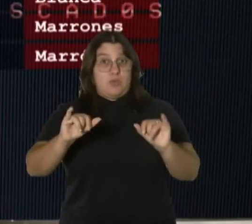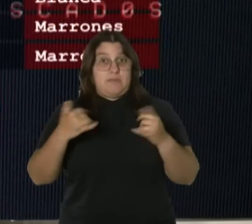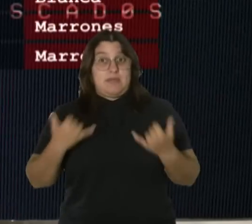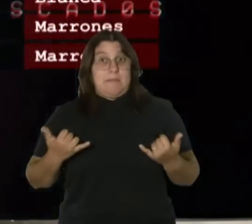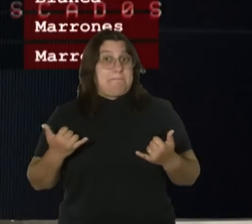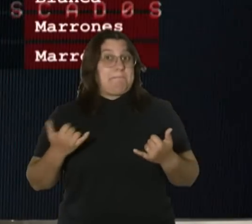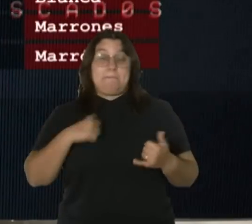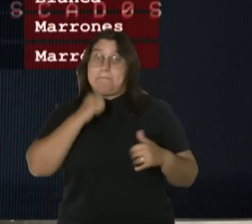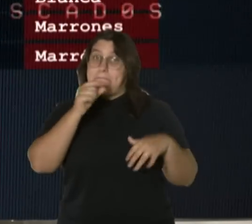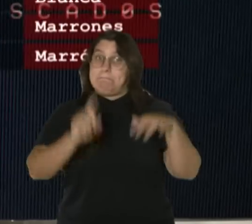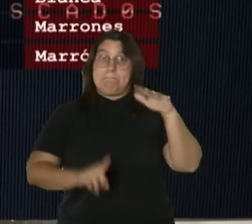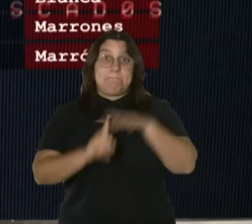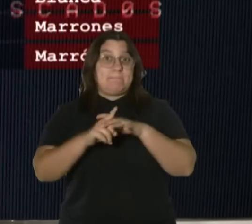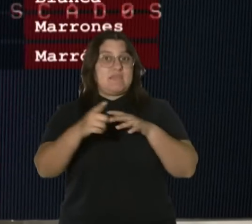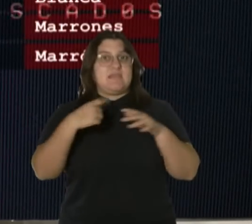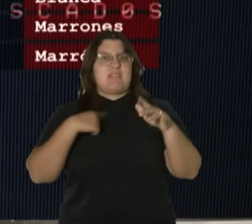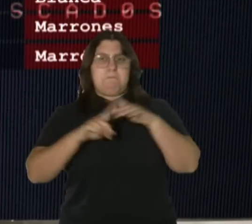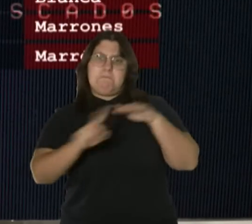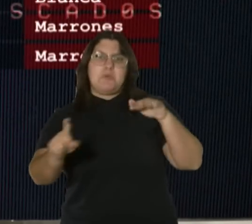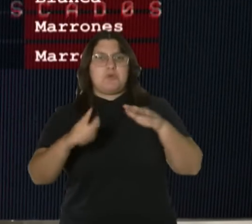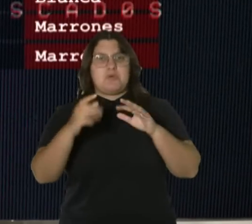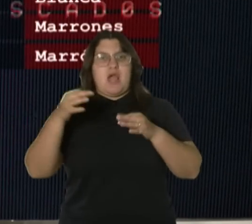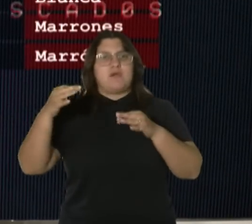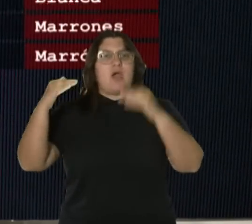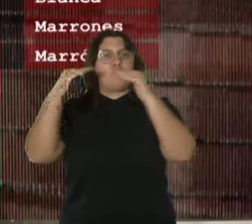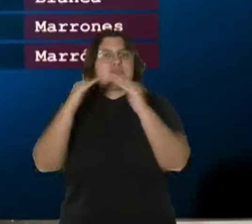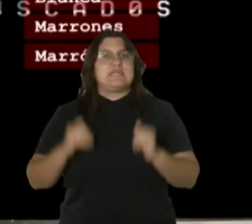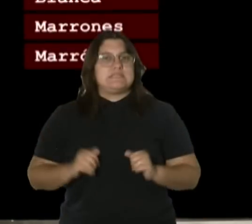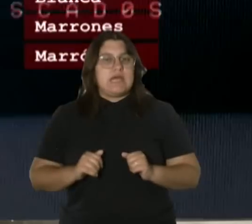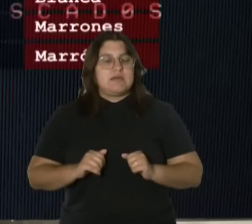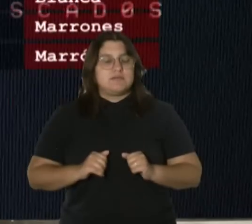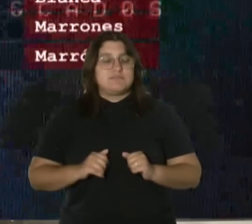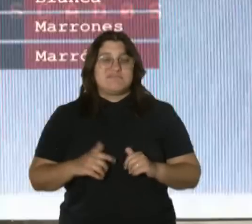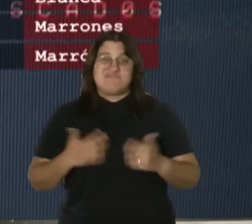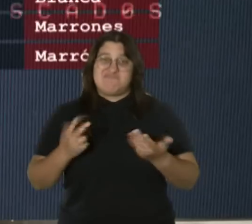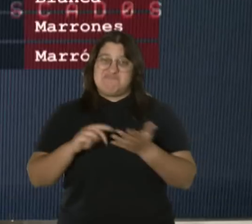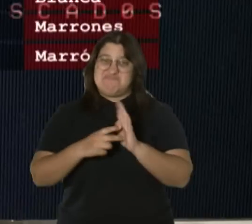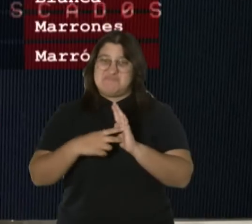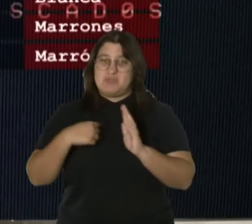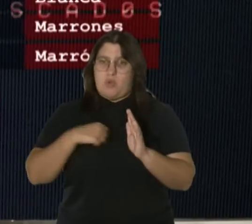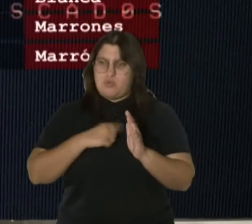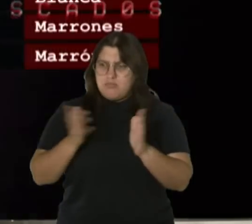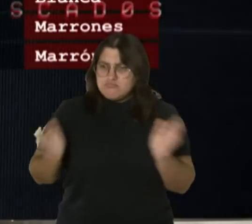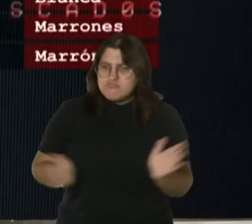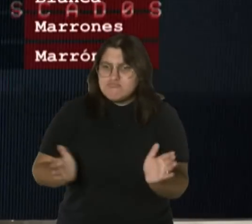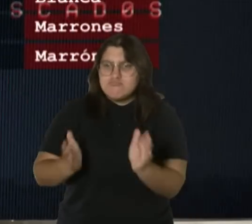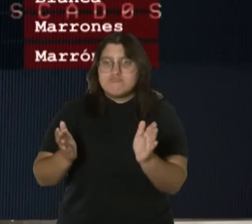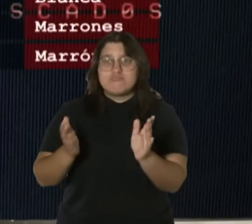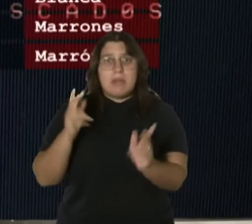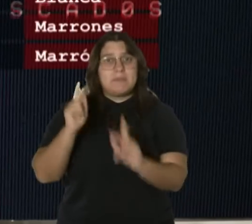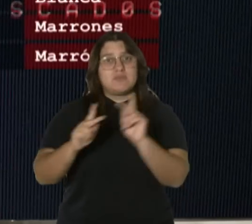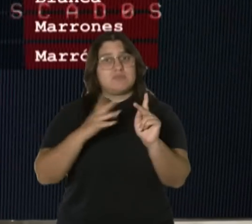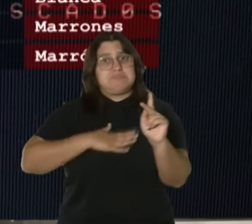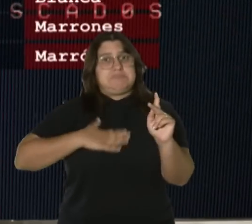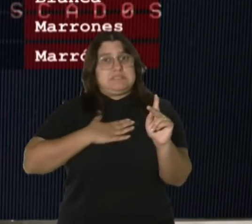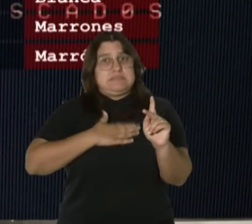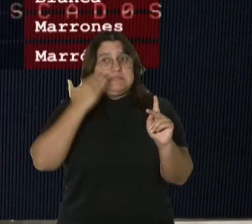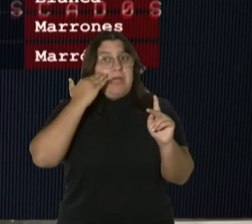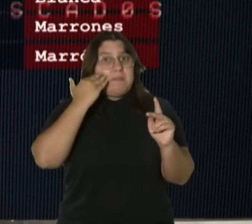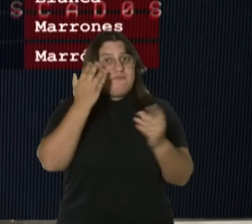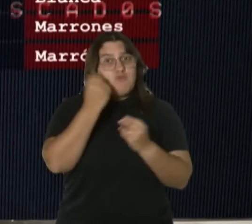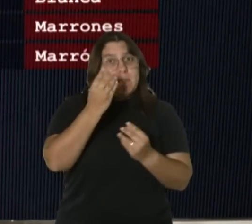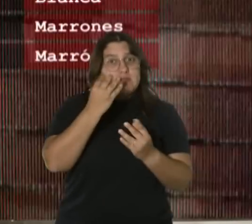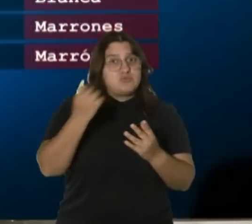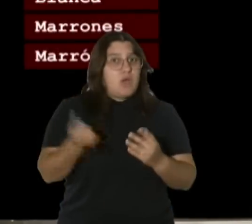no ha aparecido está evadiendo la justicia y pues estamos exhortando a toda la ciudadanía que tenga algún alguna información que